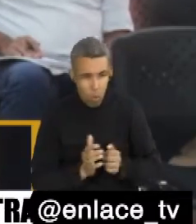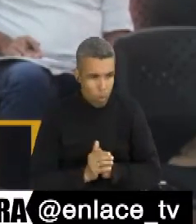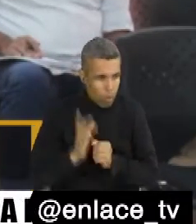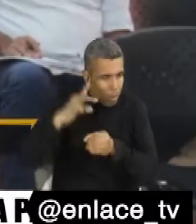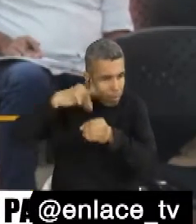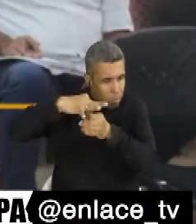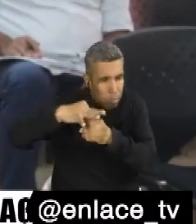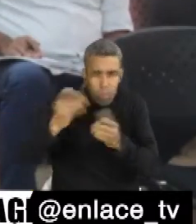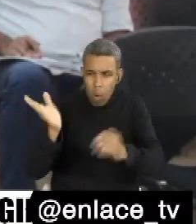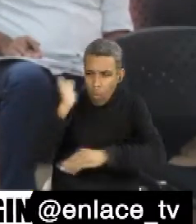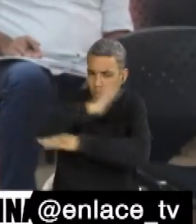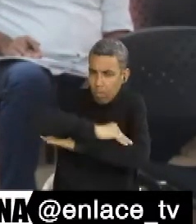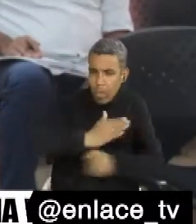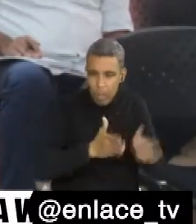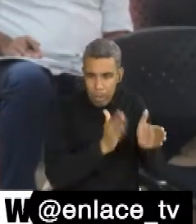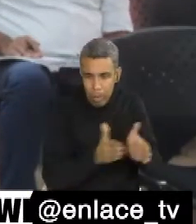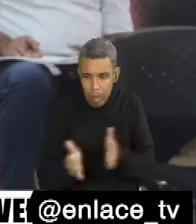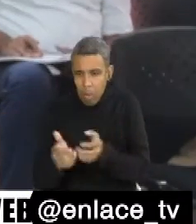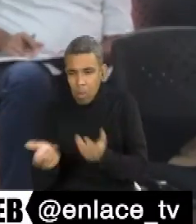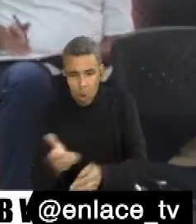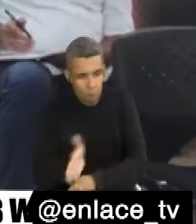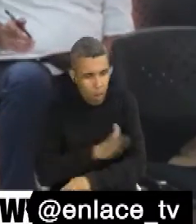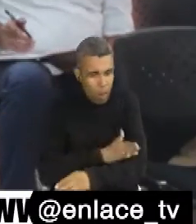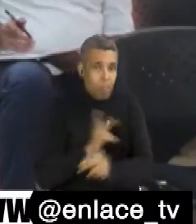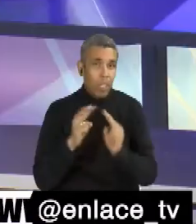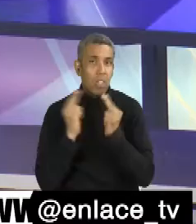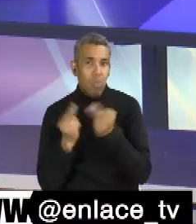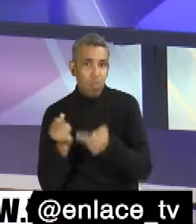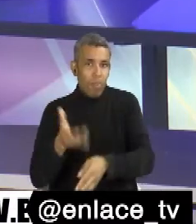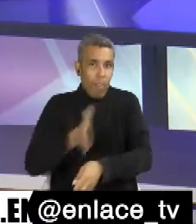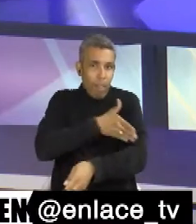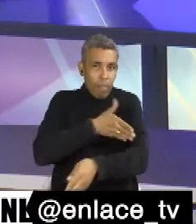garanticen el normal desarrollo de las próximas elecciones.